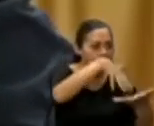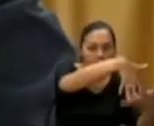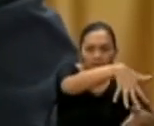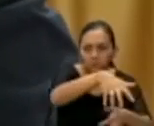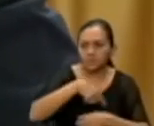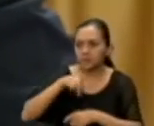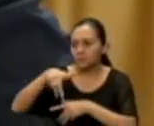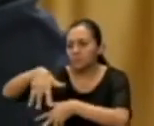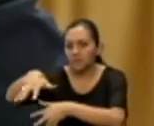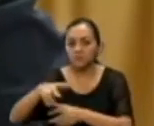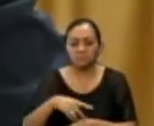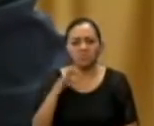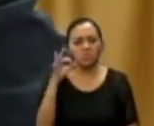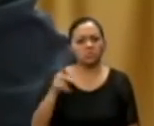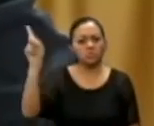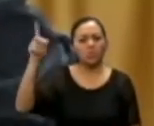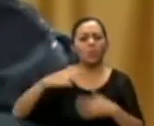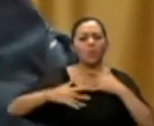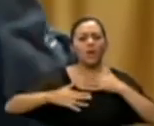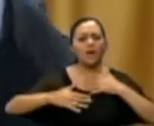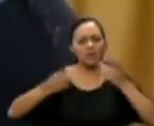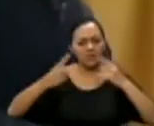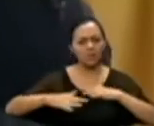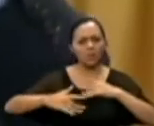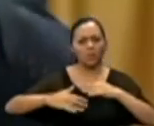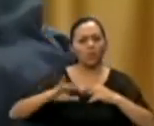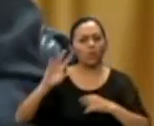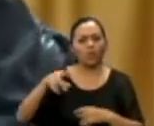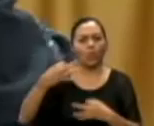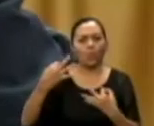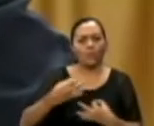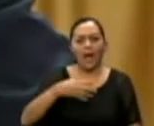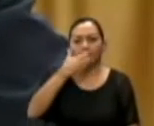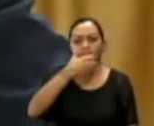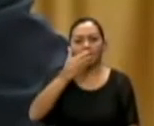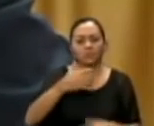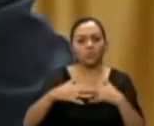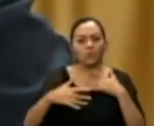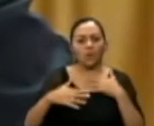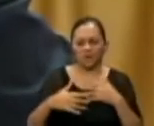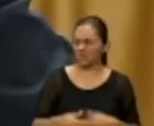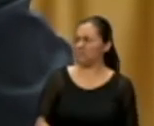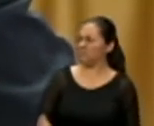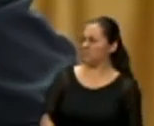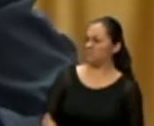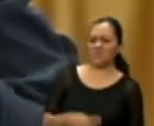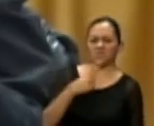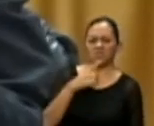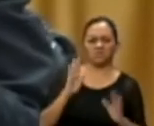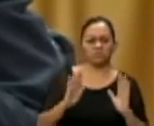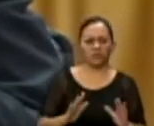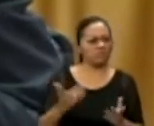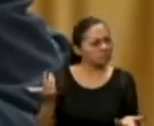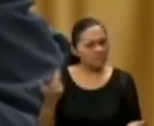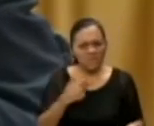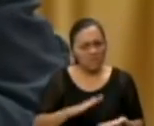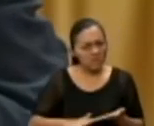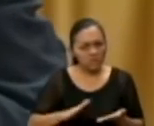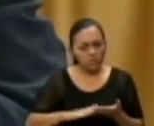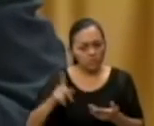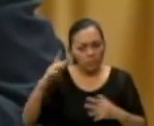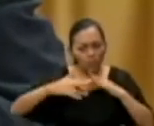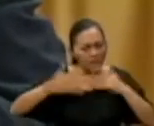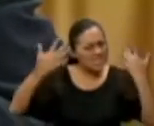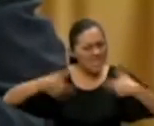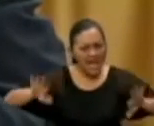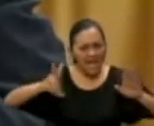tenemos un plantón en guaranda porque hemos incumplido con la carretera ambato guaranda tal vez donde más inversión per cápita a